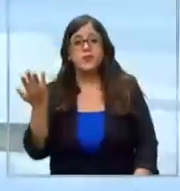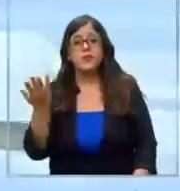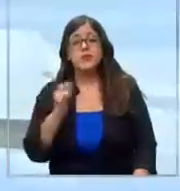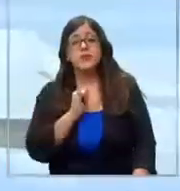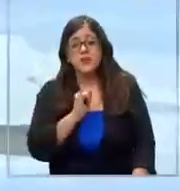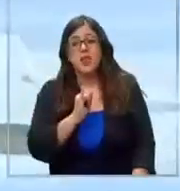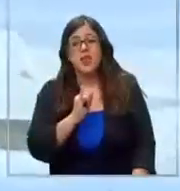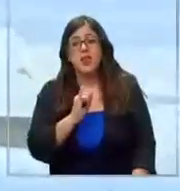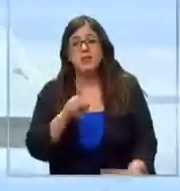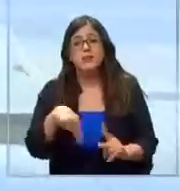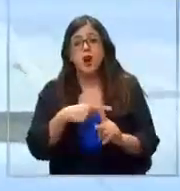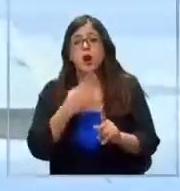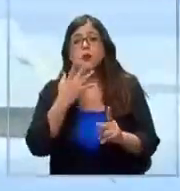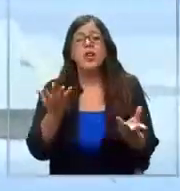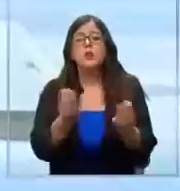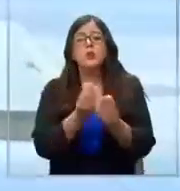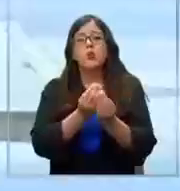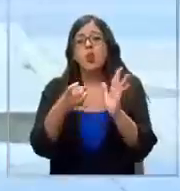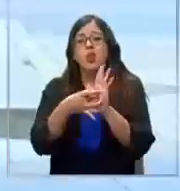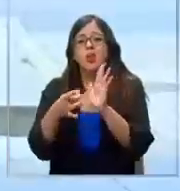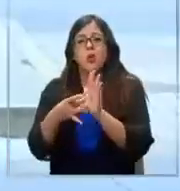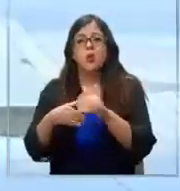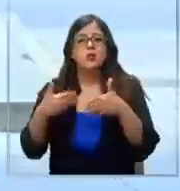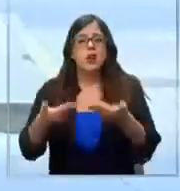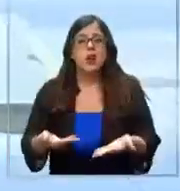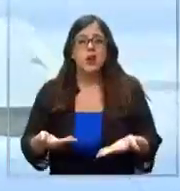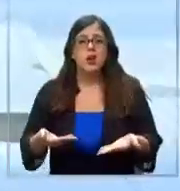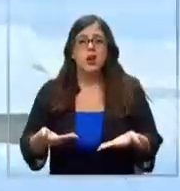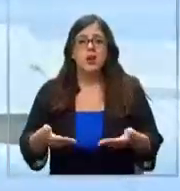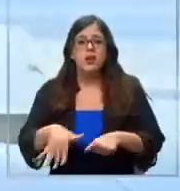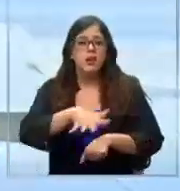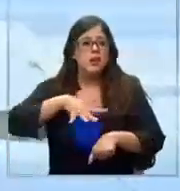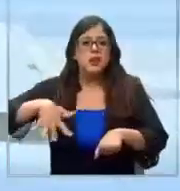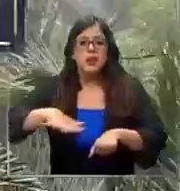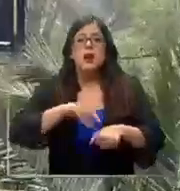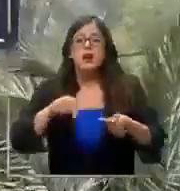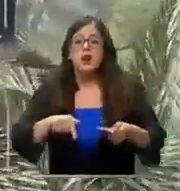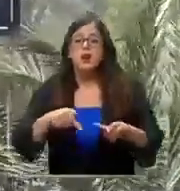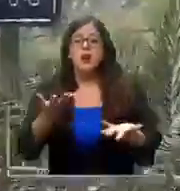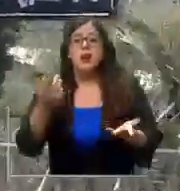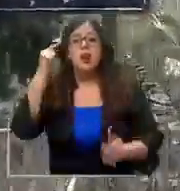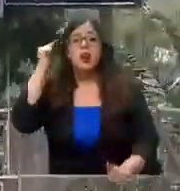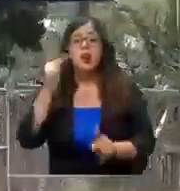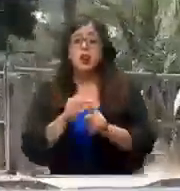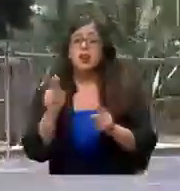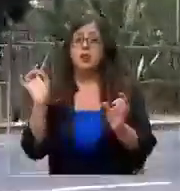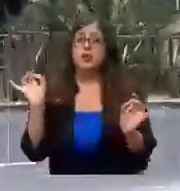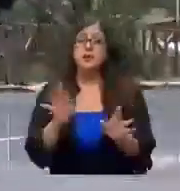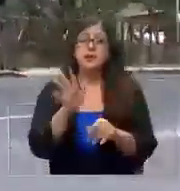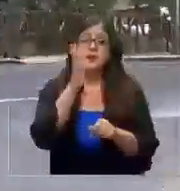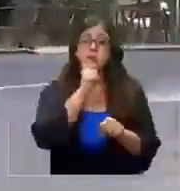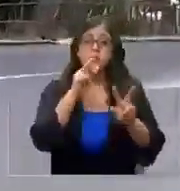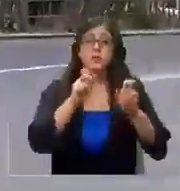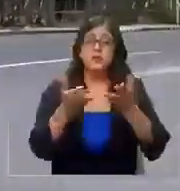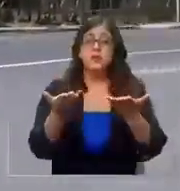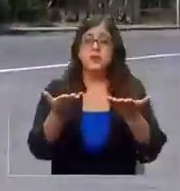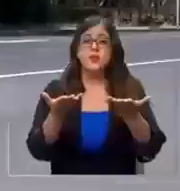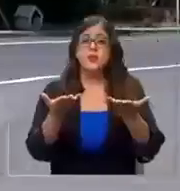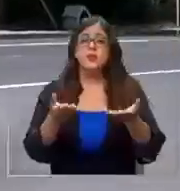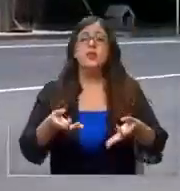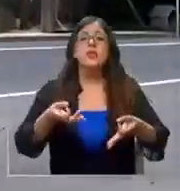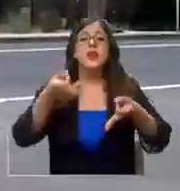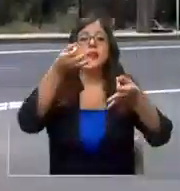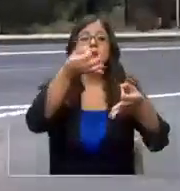corresponde porque hay mucha delincuencia por estos lados y sería lo ideal. De no prosperar el recurso de protección interpuesto por